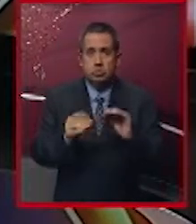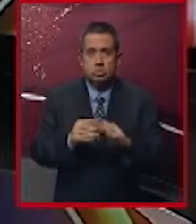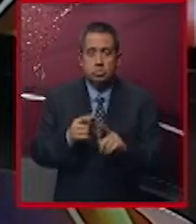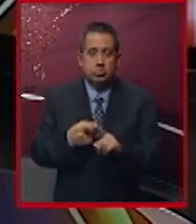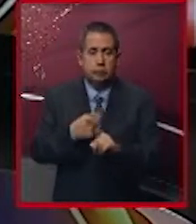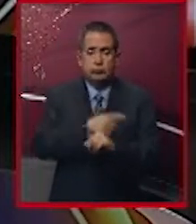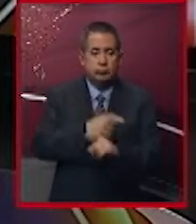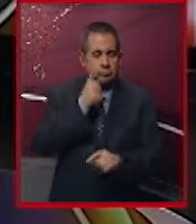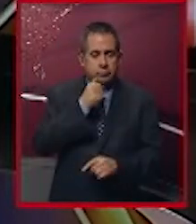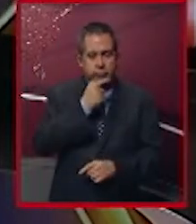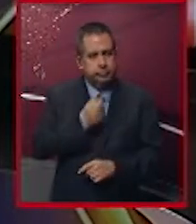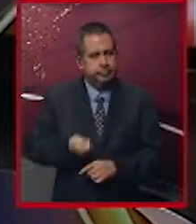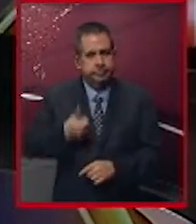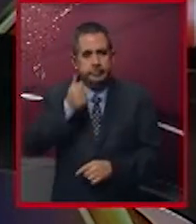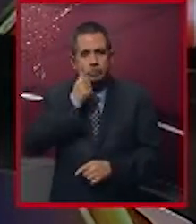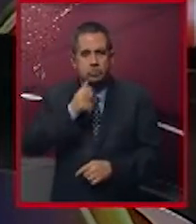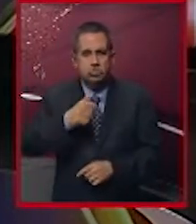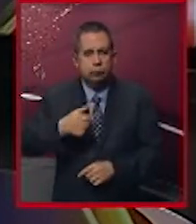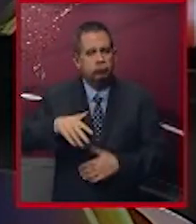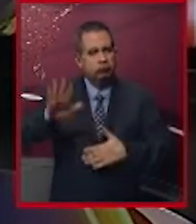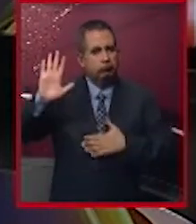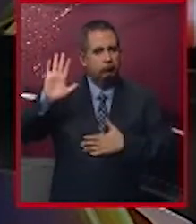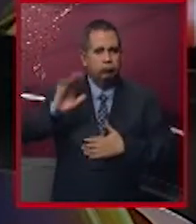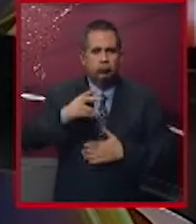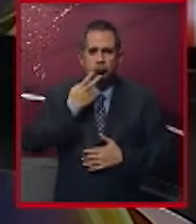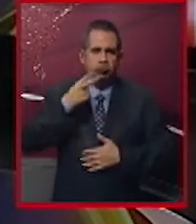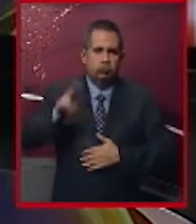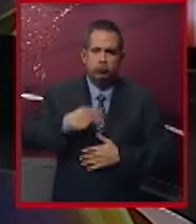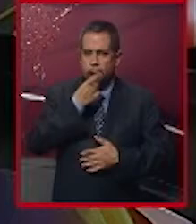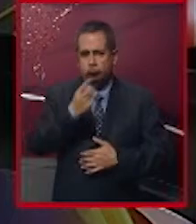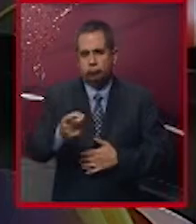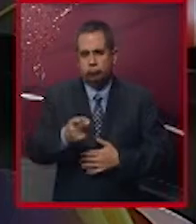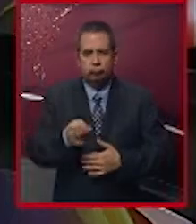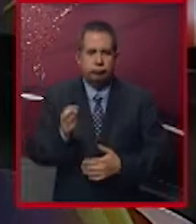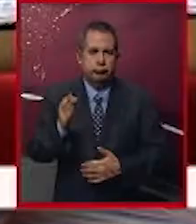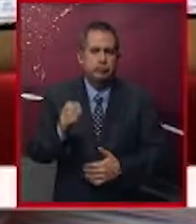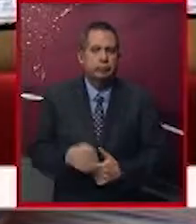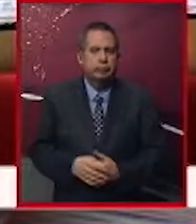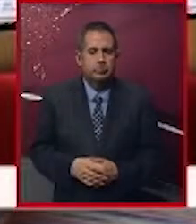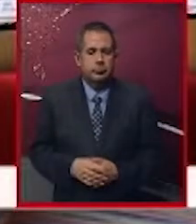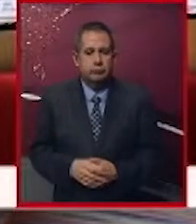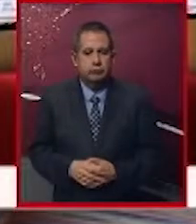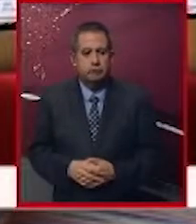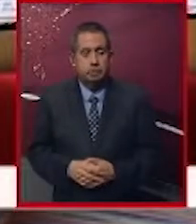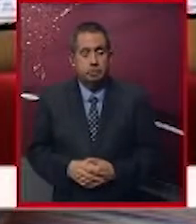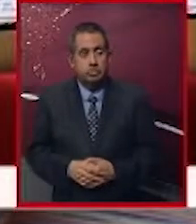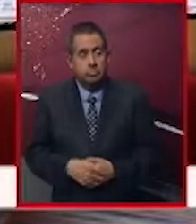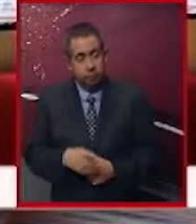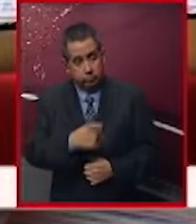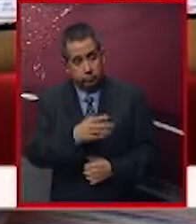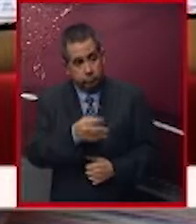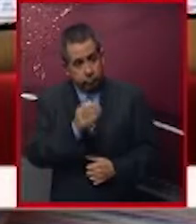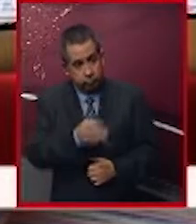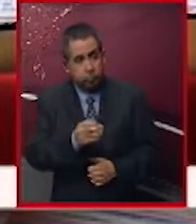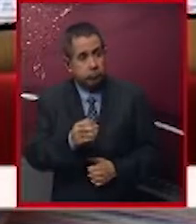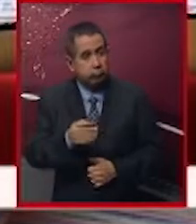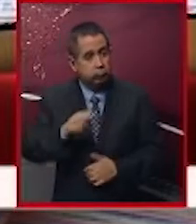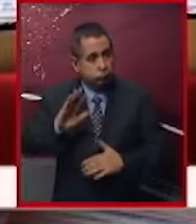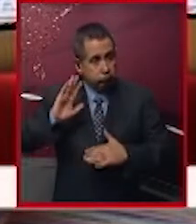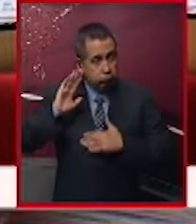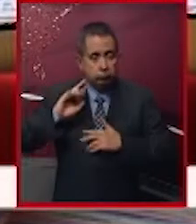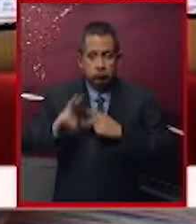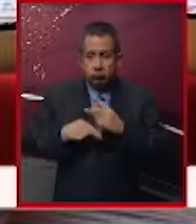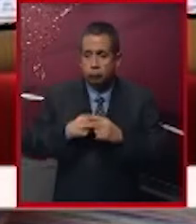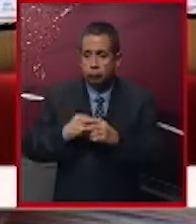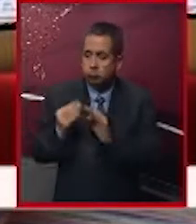antes rindió la protesta de decir verdad. Vamos a ver todos los detalles. ¿Protesta usted decir verdad ante las comisiones de Economía,